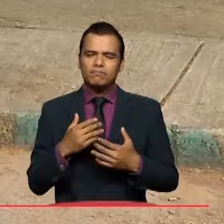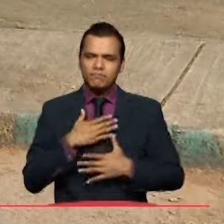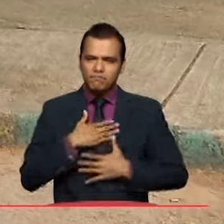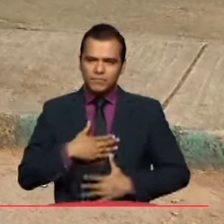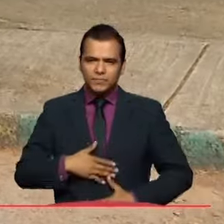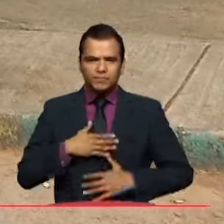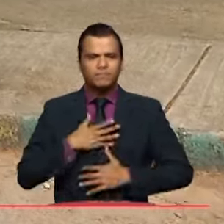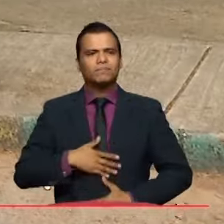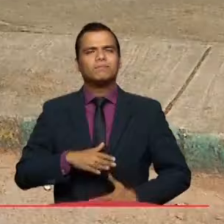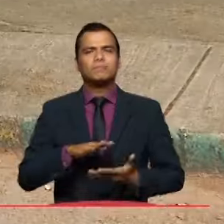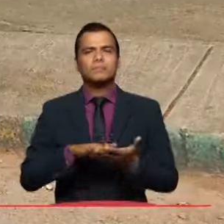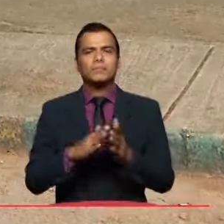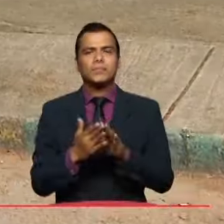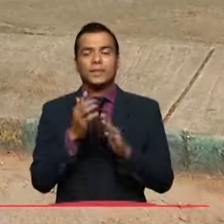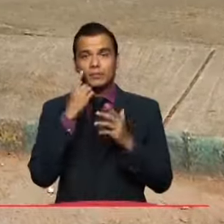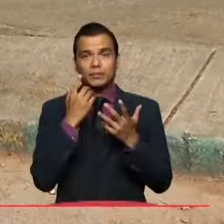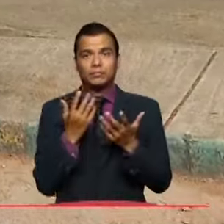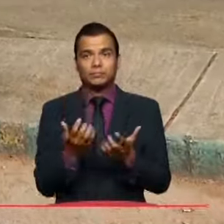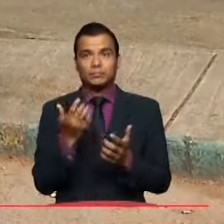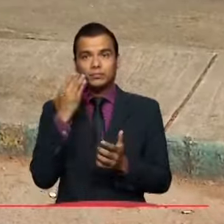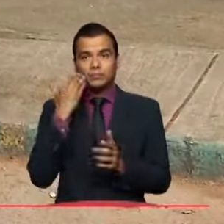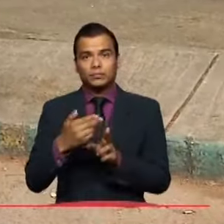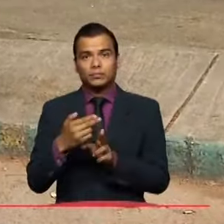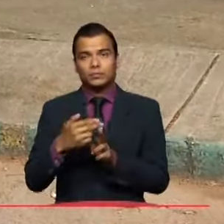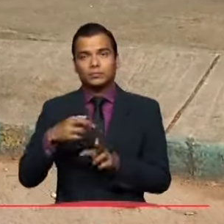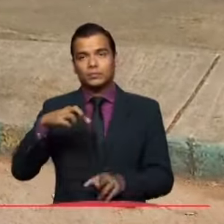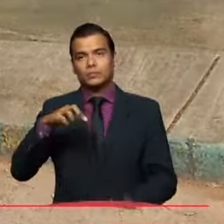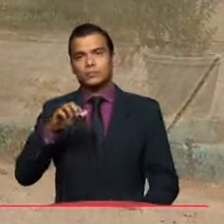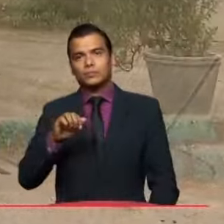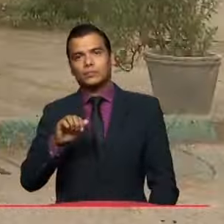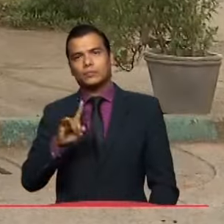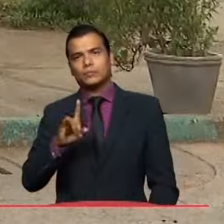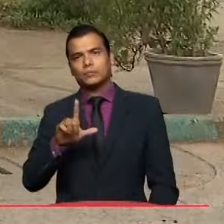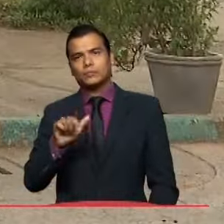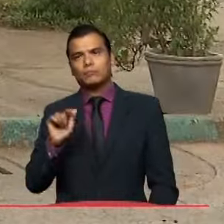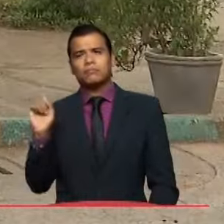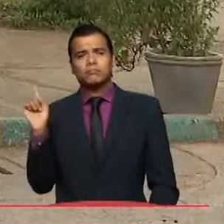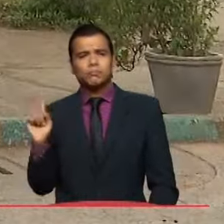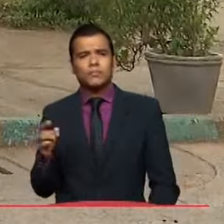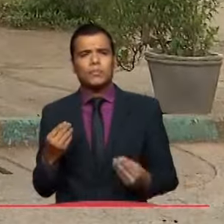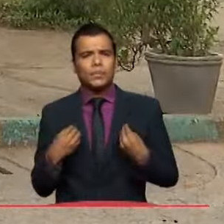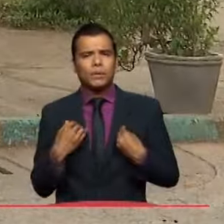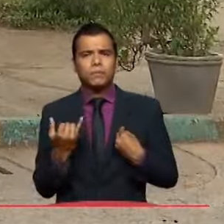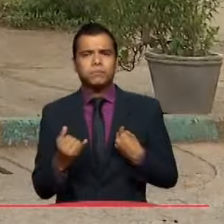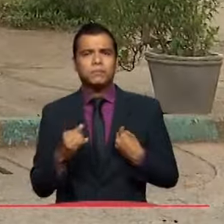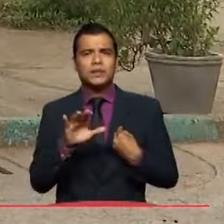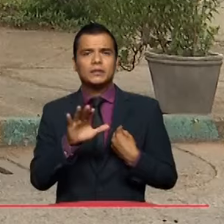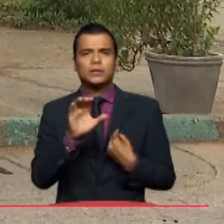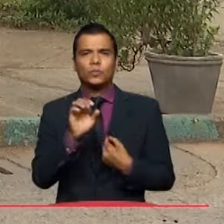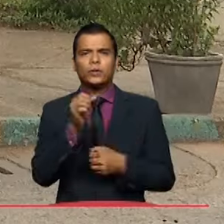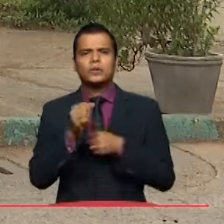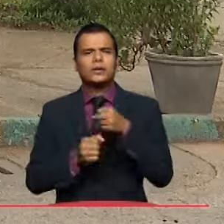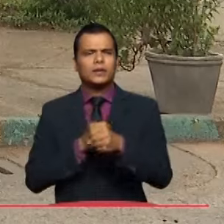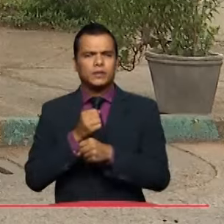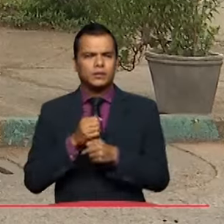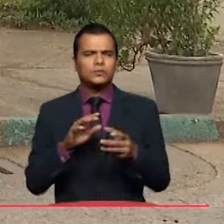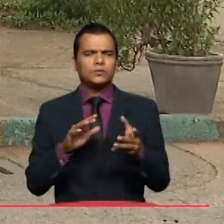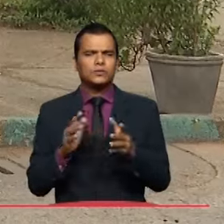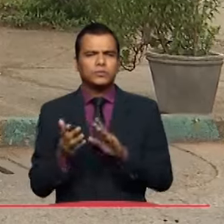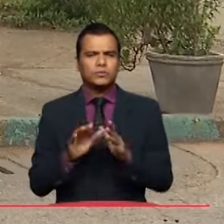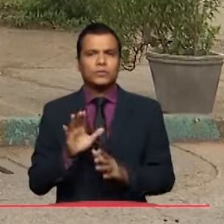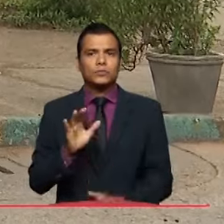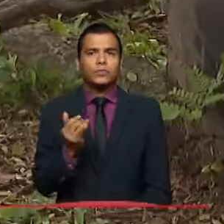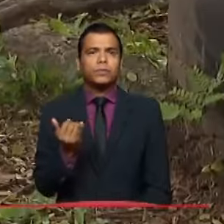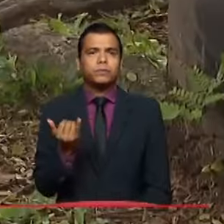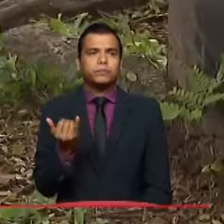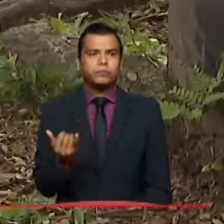tranquilidad. Doña Paula Llanos vive en este lugar hace más de 50 años. La esencia y el clima de roble